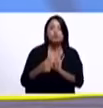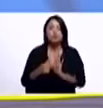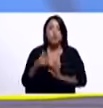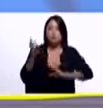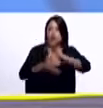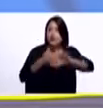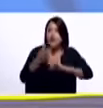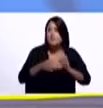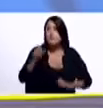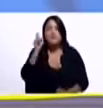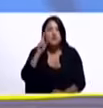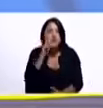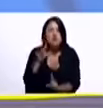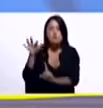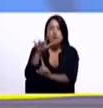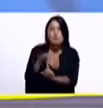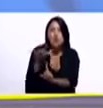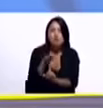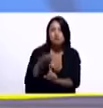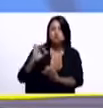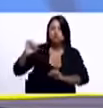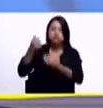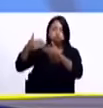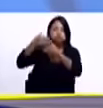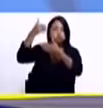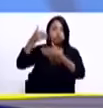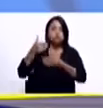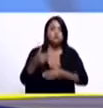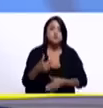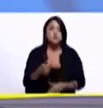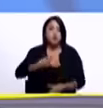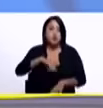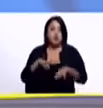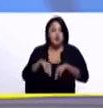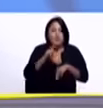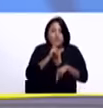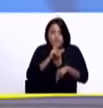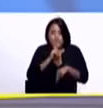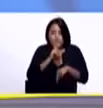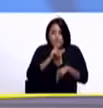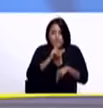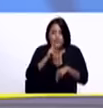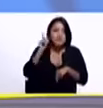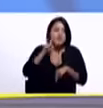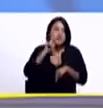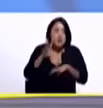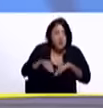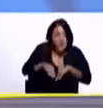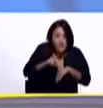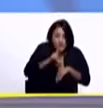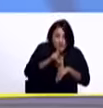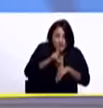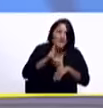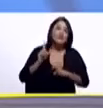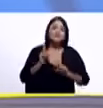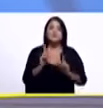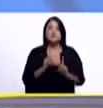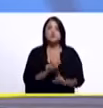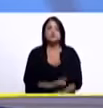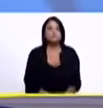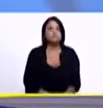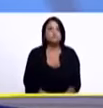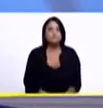manipulación, a la agresión. No nos achicopalamos cuando hay una mentira, una manipulación, una